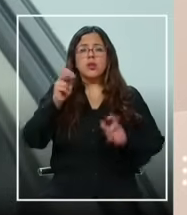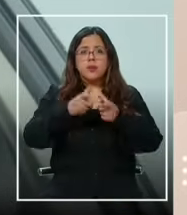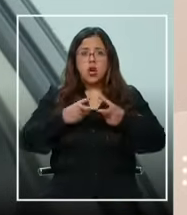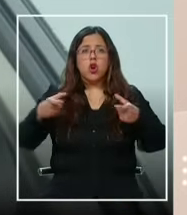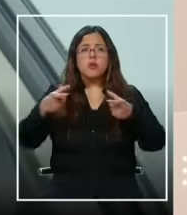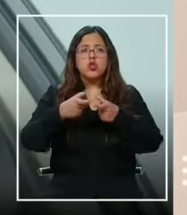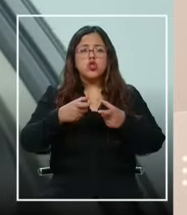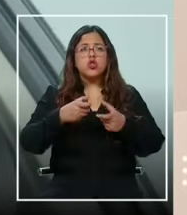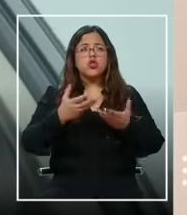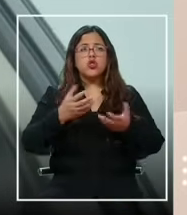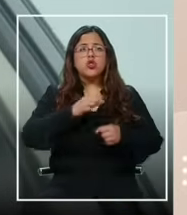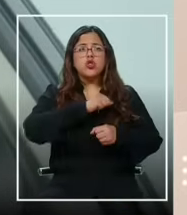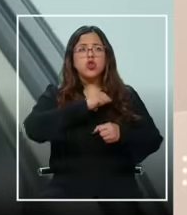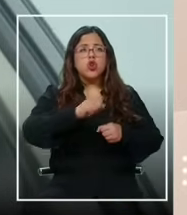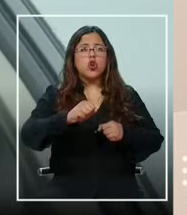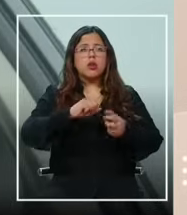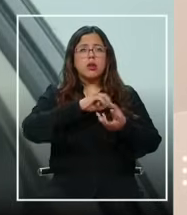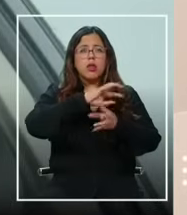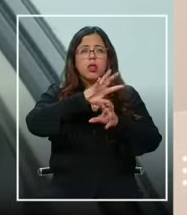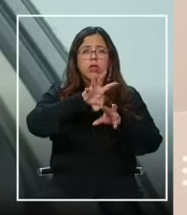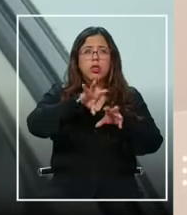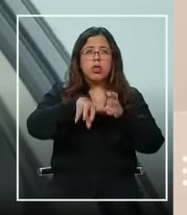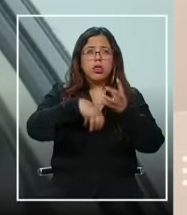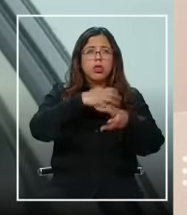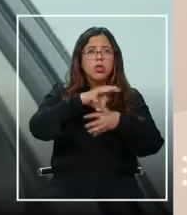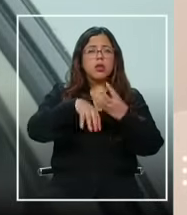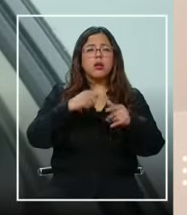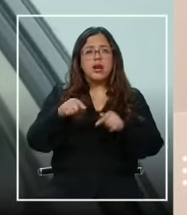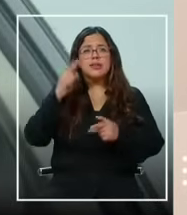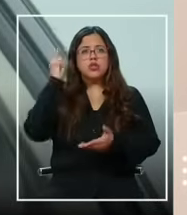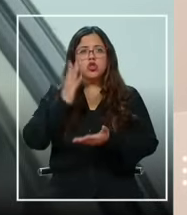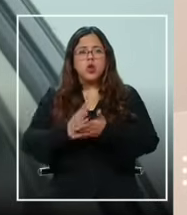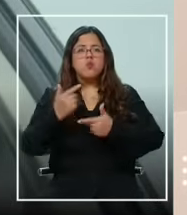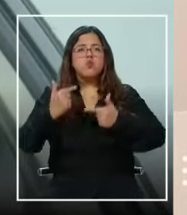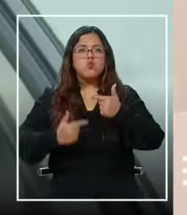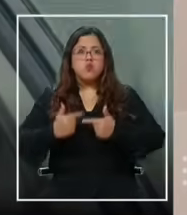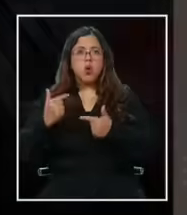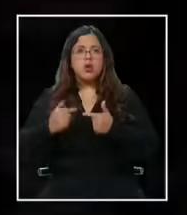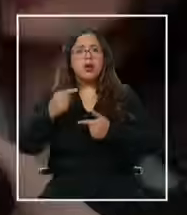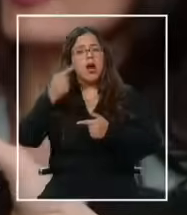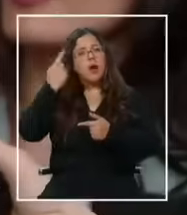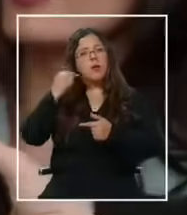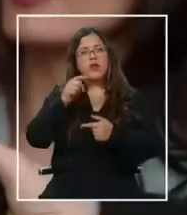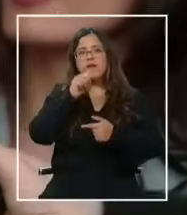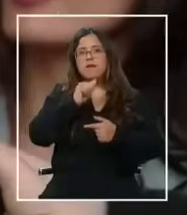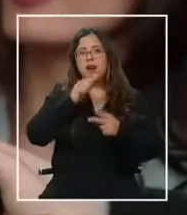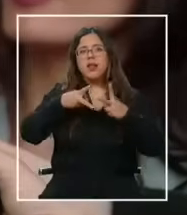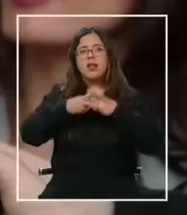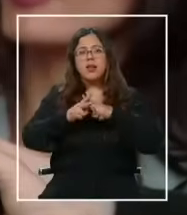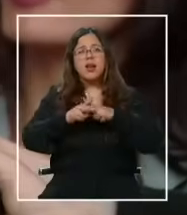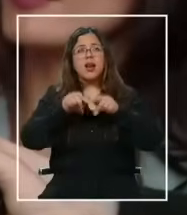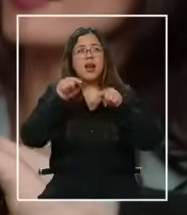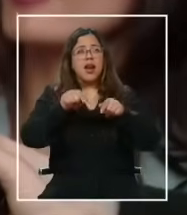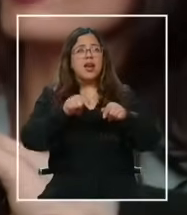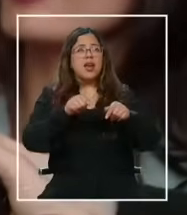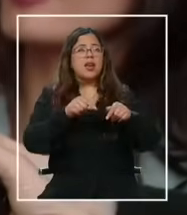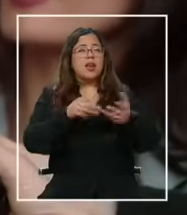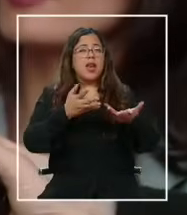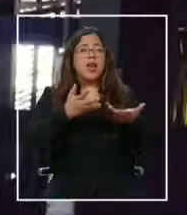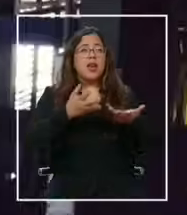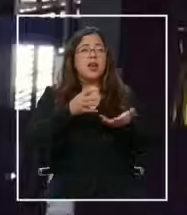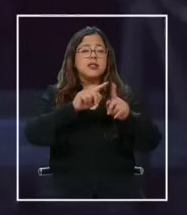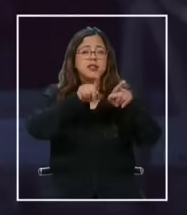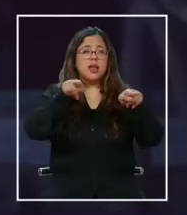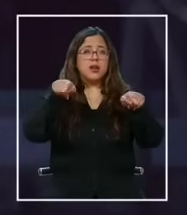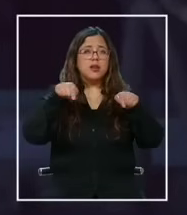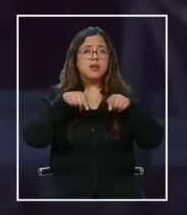anti extorsiones eh hizo una decisión política y no técnica desde la cancillería puntualizaron que la decisión de